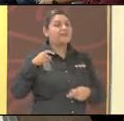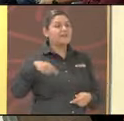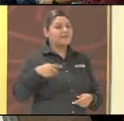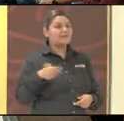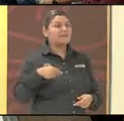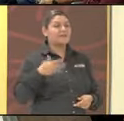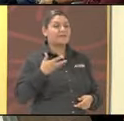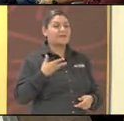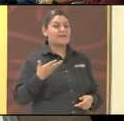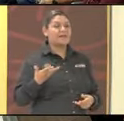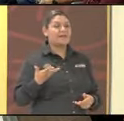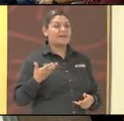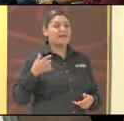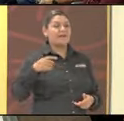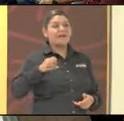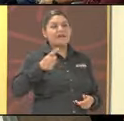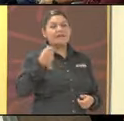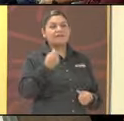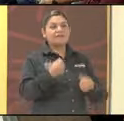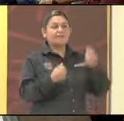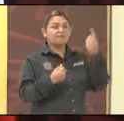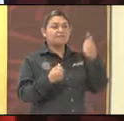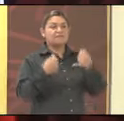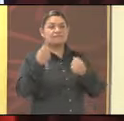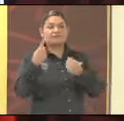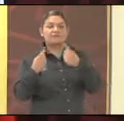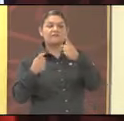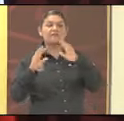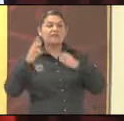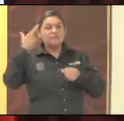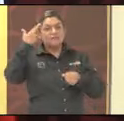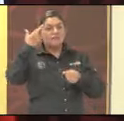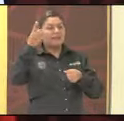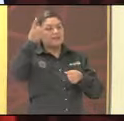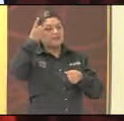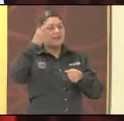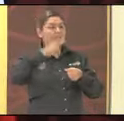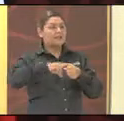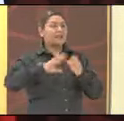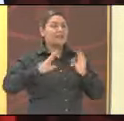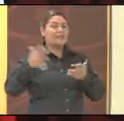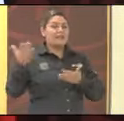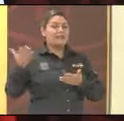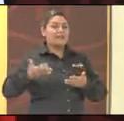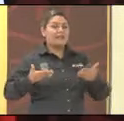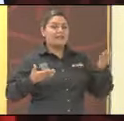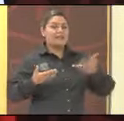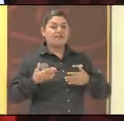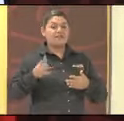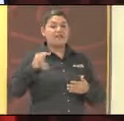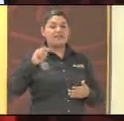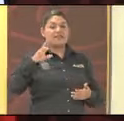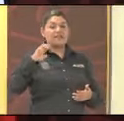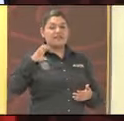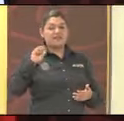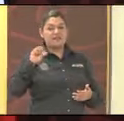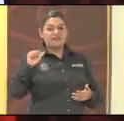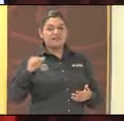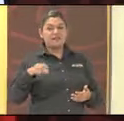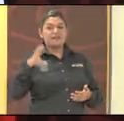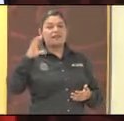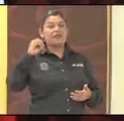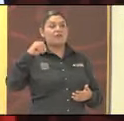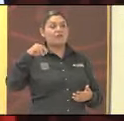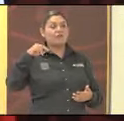aquí algunos directores que ya llegaron, Teresa del Carmen Torres Amador, la Contralora,